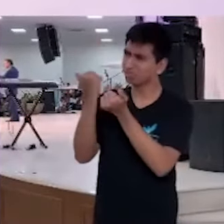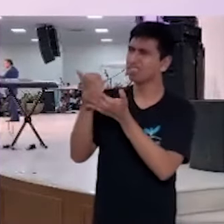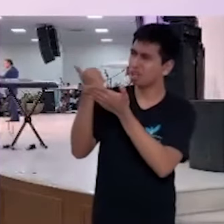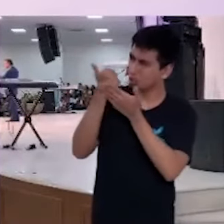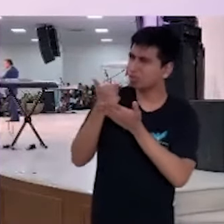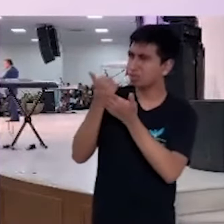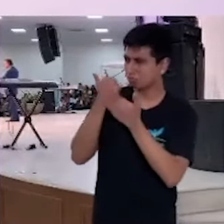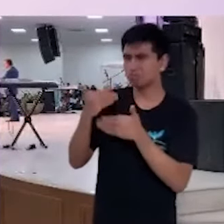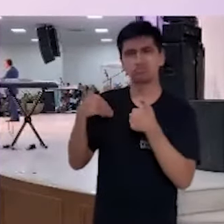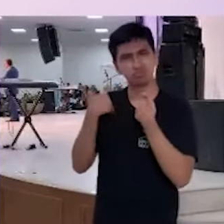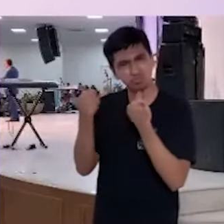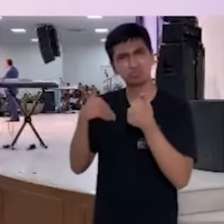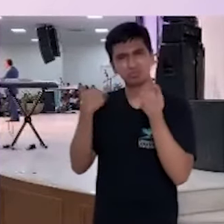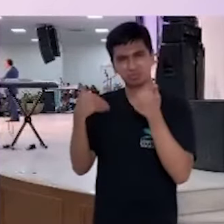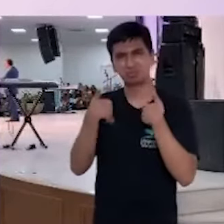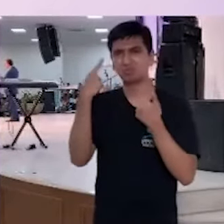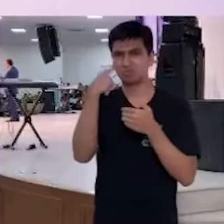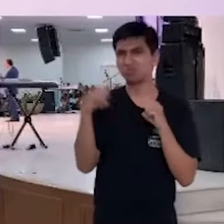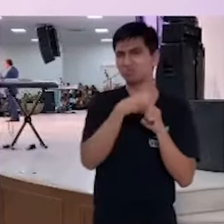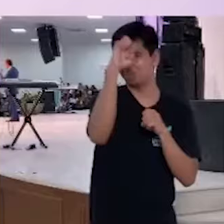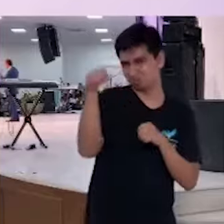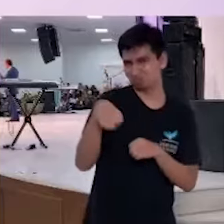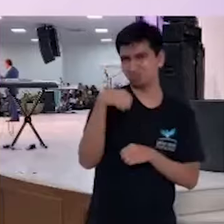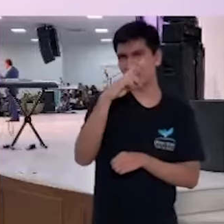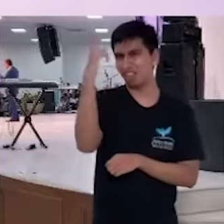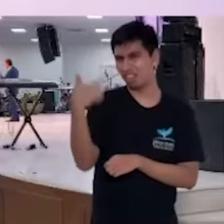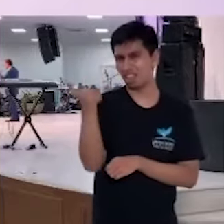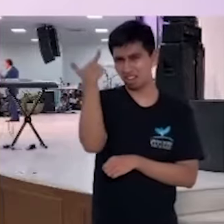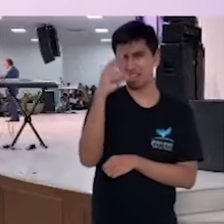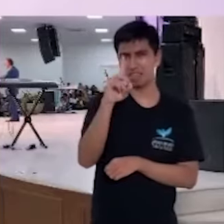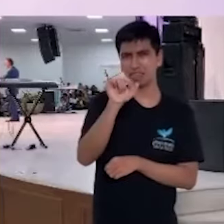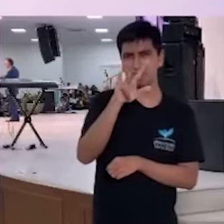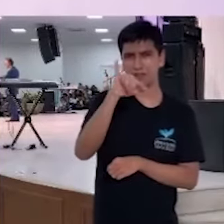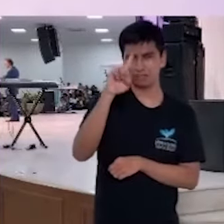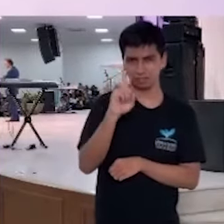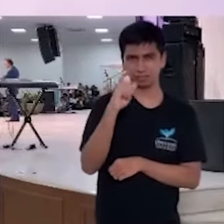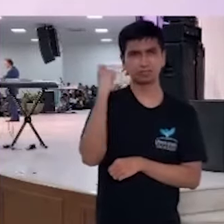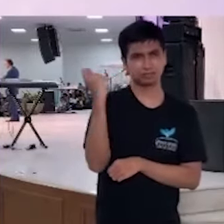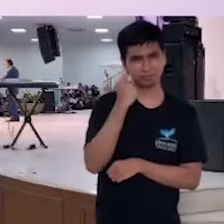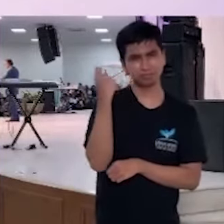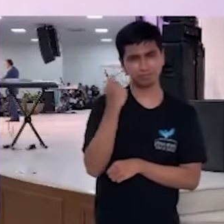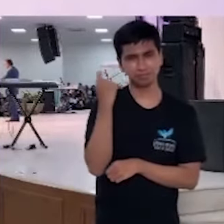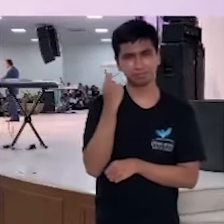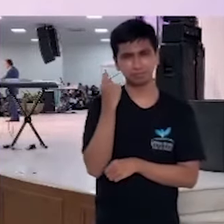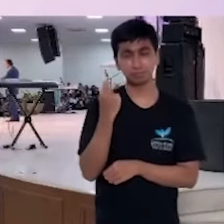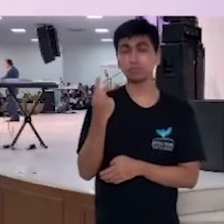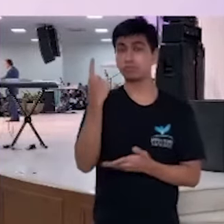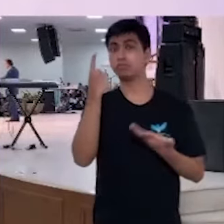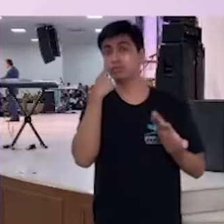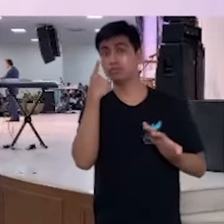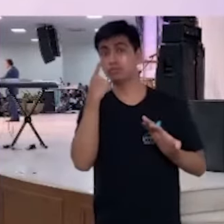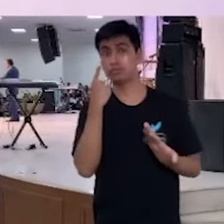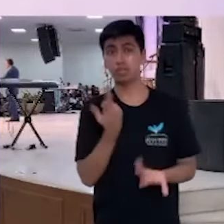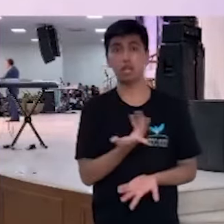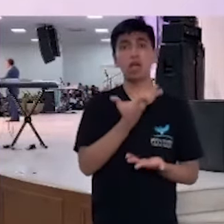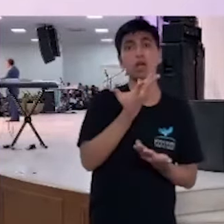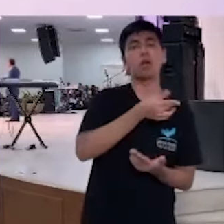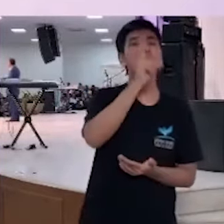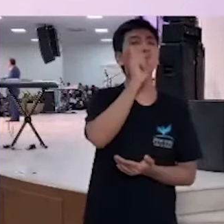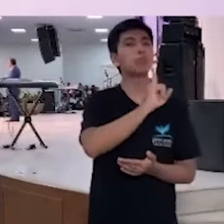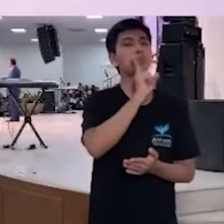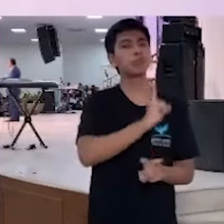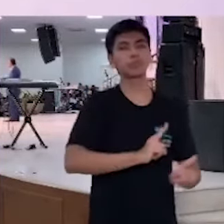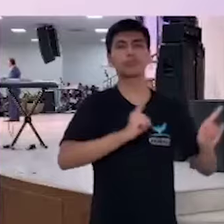el ejemplo es el rey David, porque David, después de caer en pecado de adulterio con Betsabé, él fue confrontado por